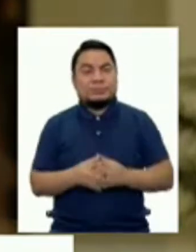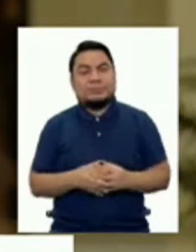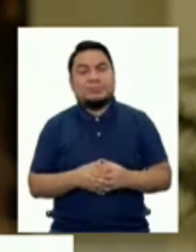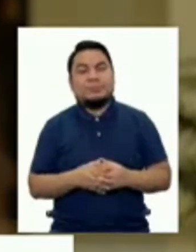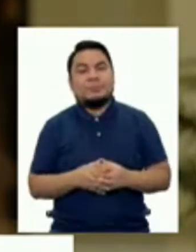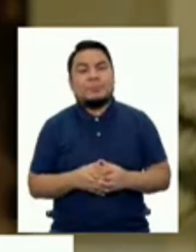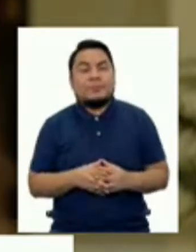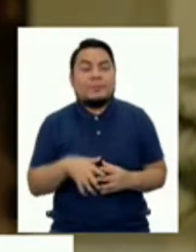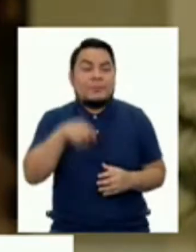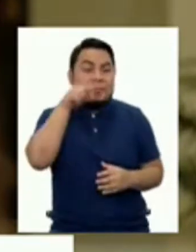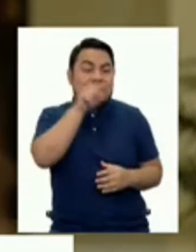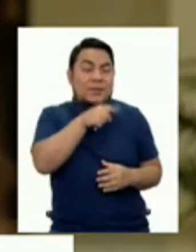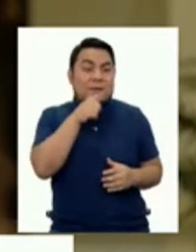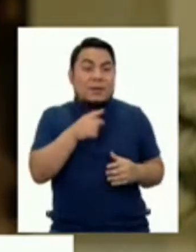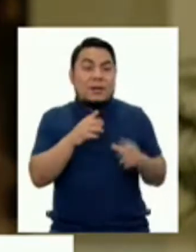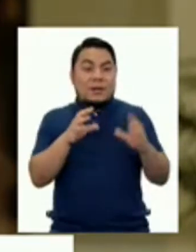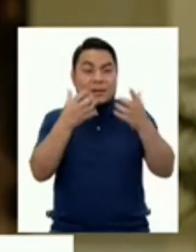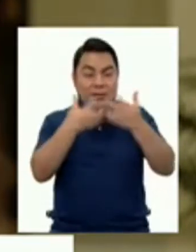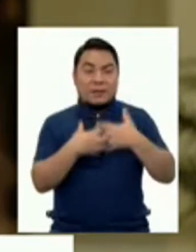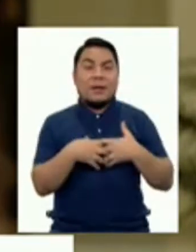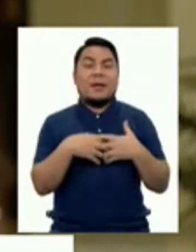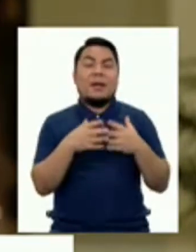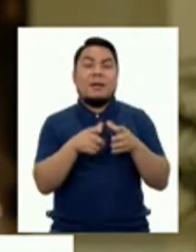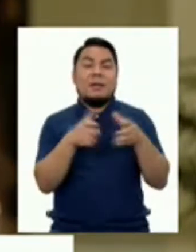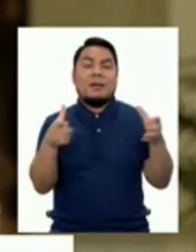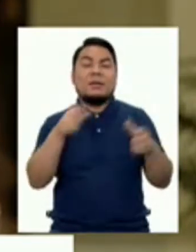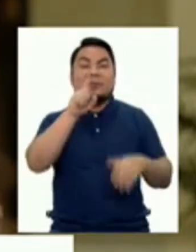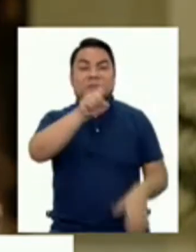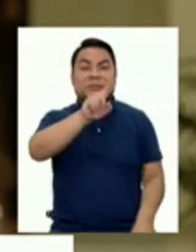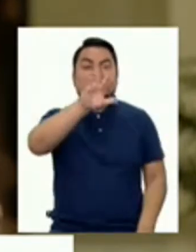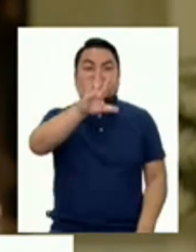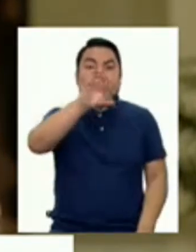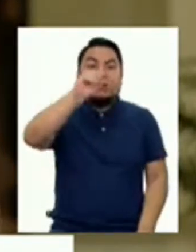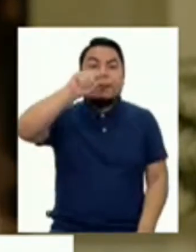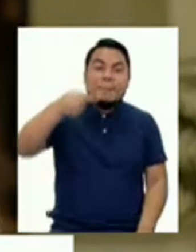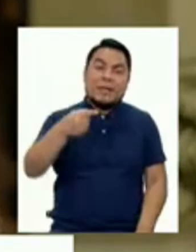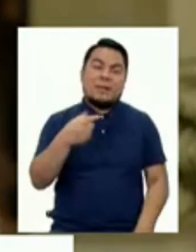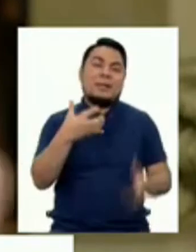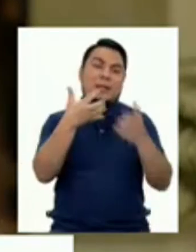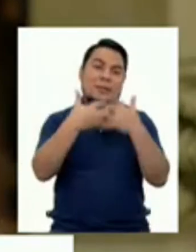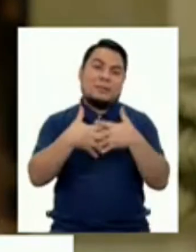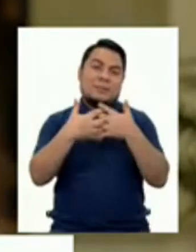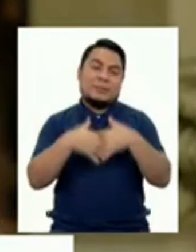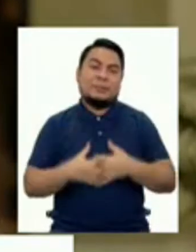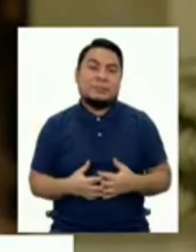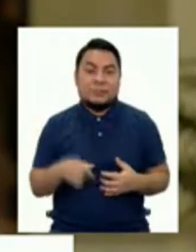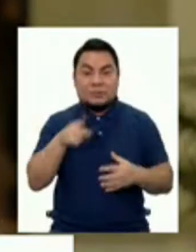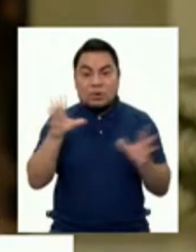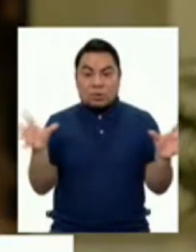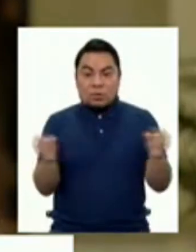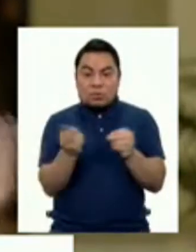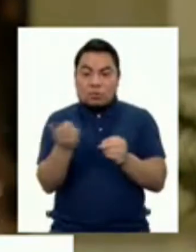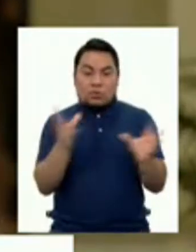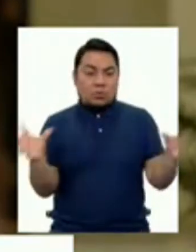a través del FAEMIPE son 156 mil empresas. Sumamos las